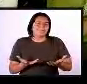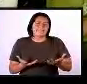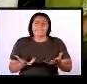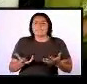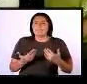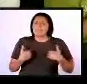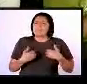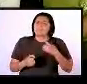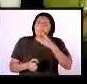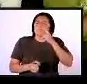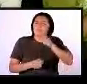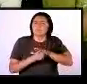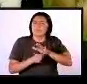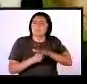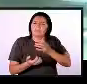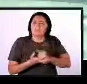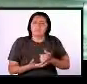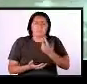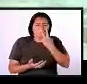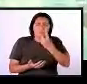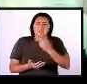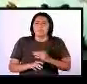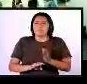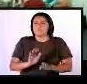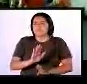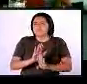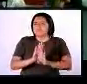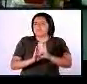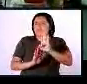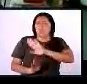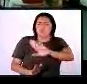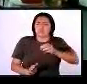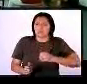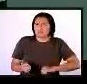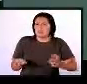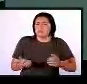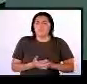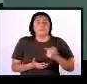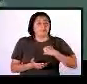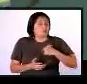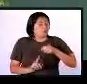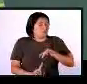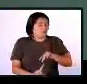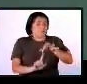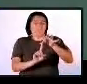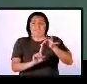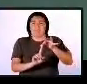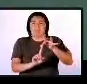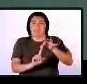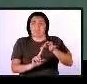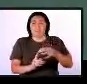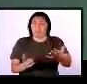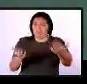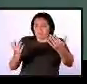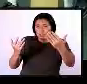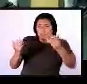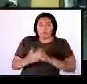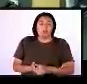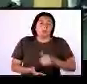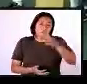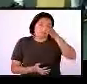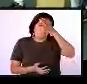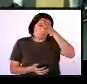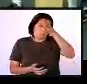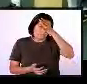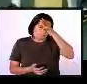tienen el compromiso de ver mejorar a sus hijos. Particularmente mi llamado a los padres